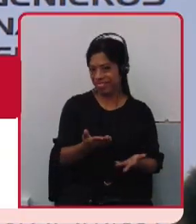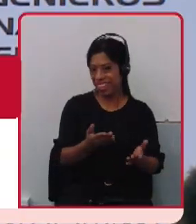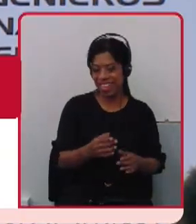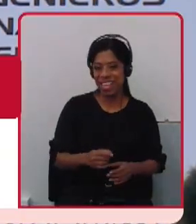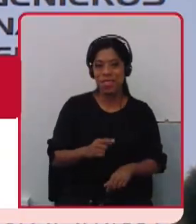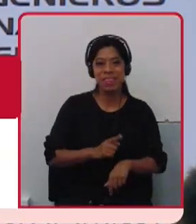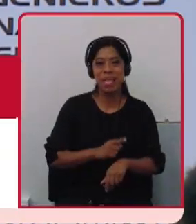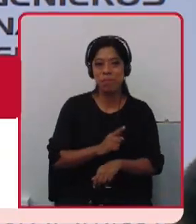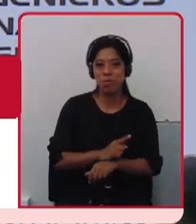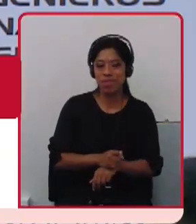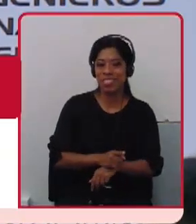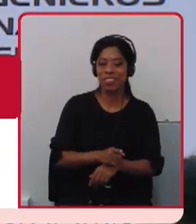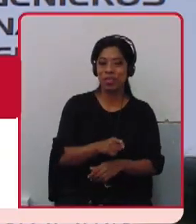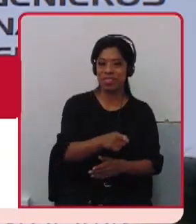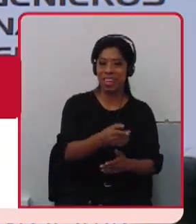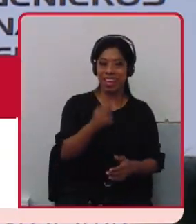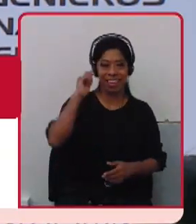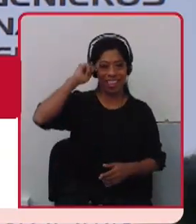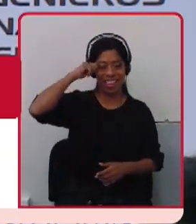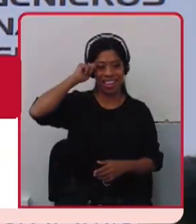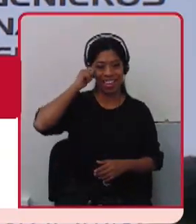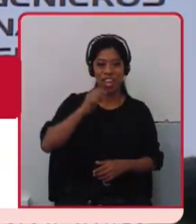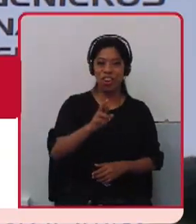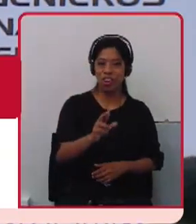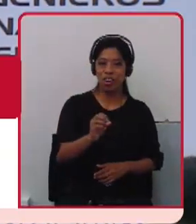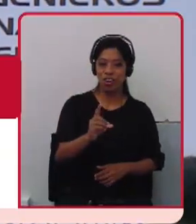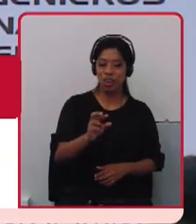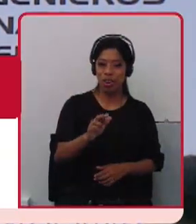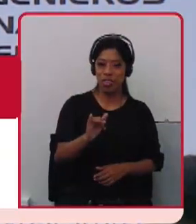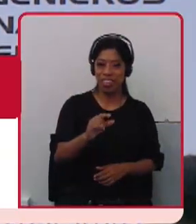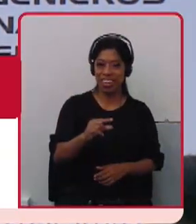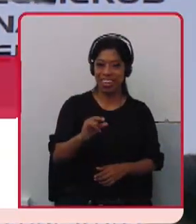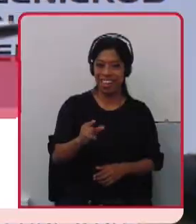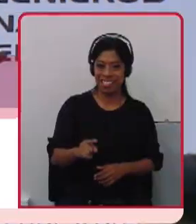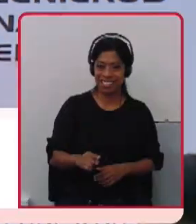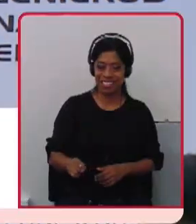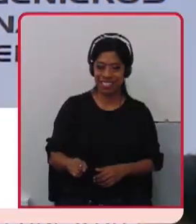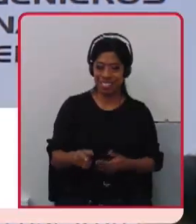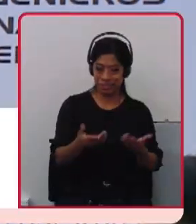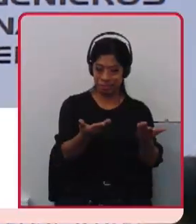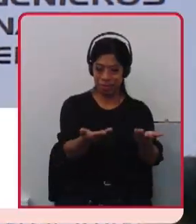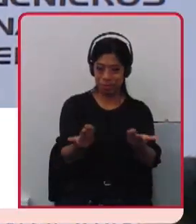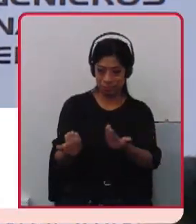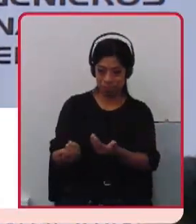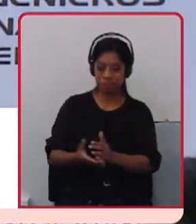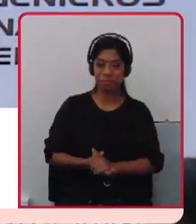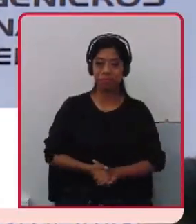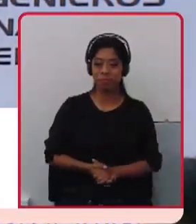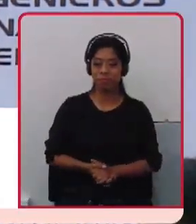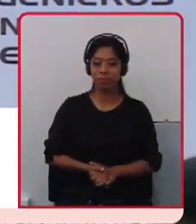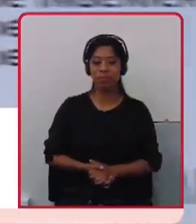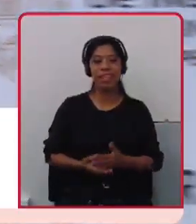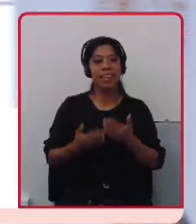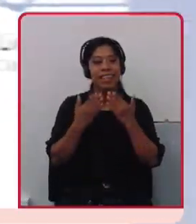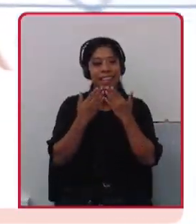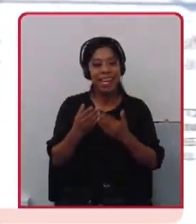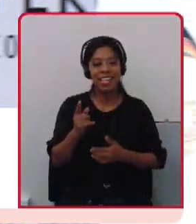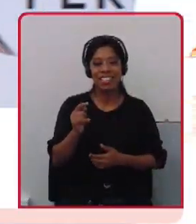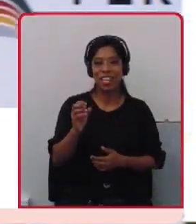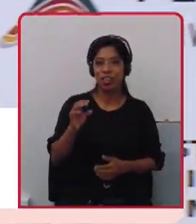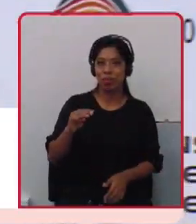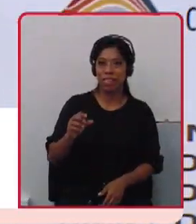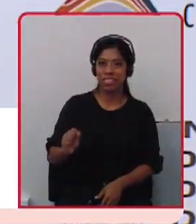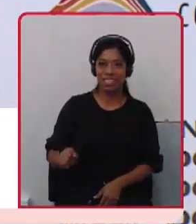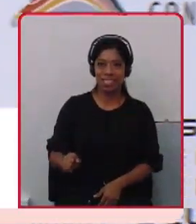minutos al ingeniero Rodríguez. Martín, por favor, si puedes pasar adelante. Gracias, Tomás.